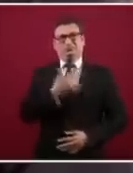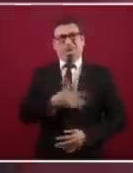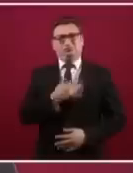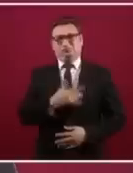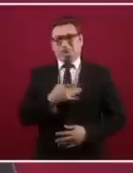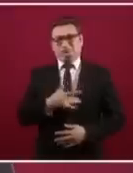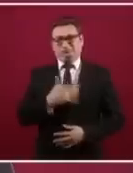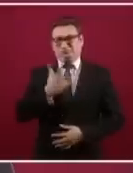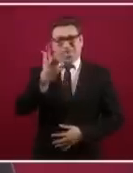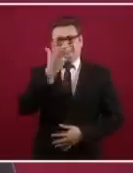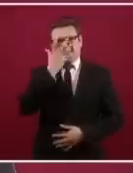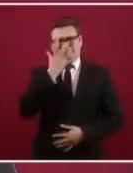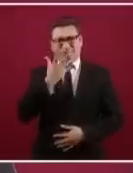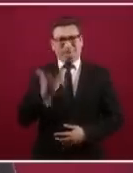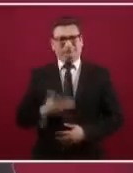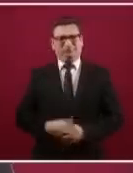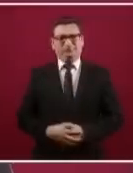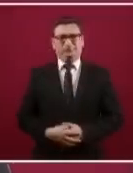pena,